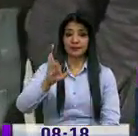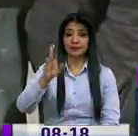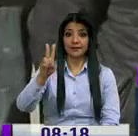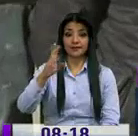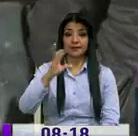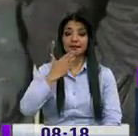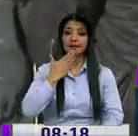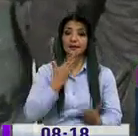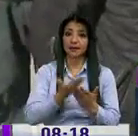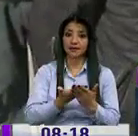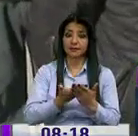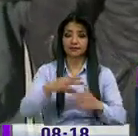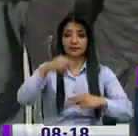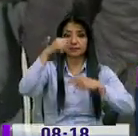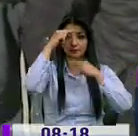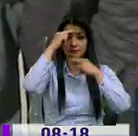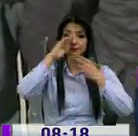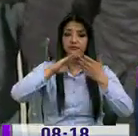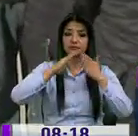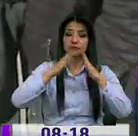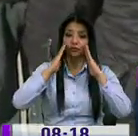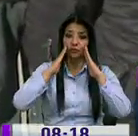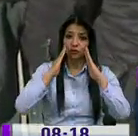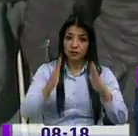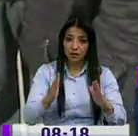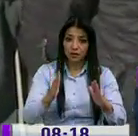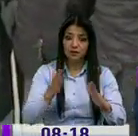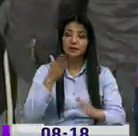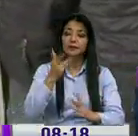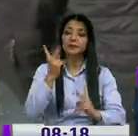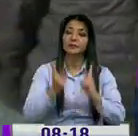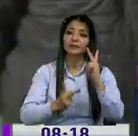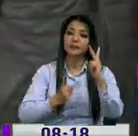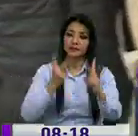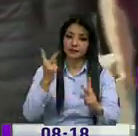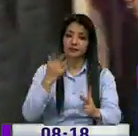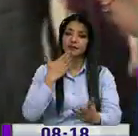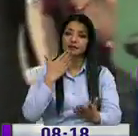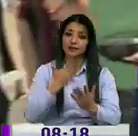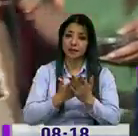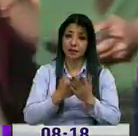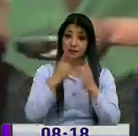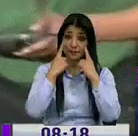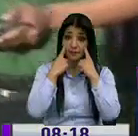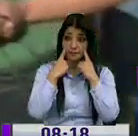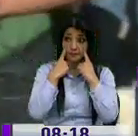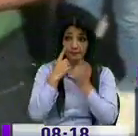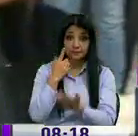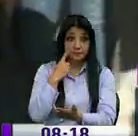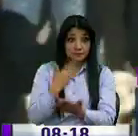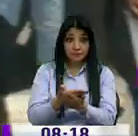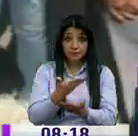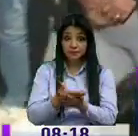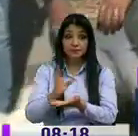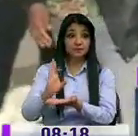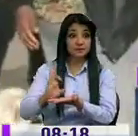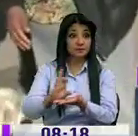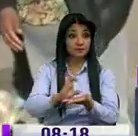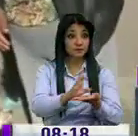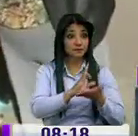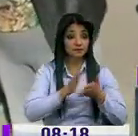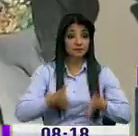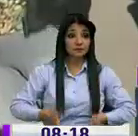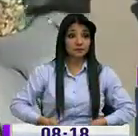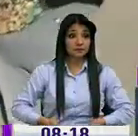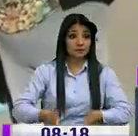de la Comunidad, por habernos prestado la visita aquí, y pueden evidenciar el mal estado de las vías. Ya pues es un abandono